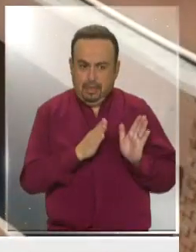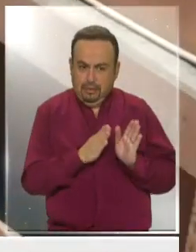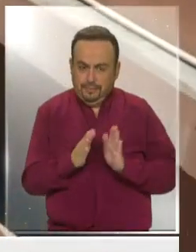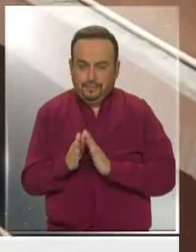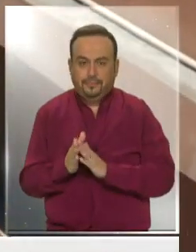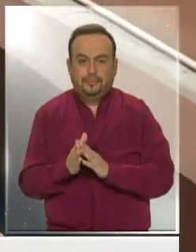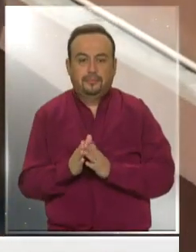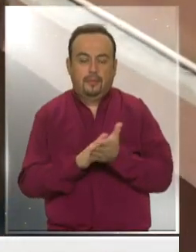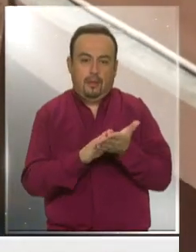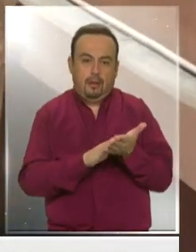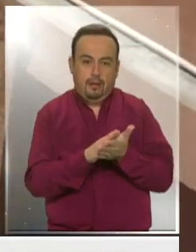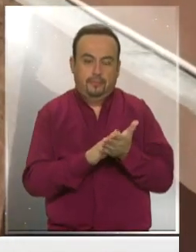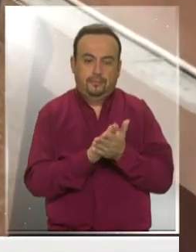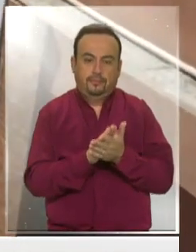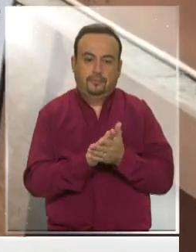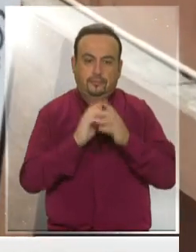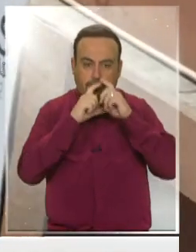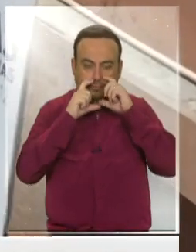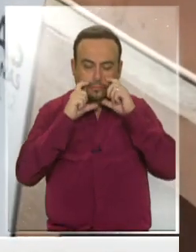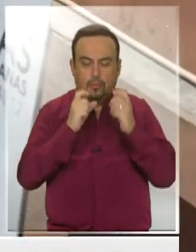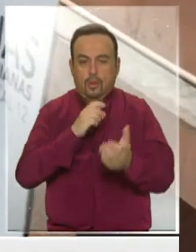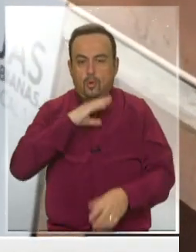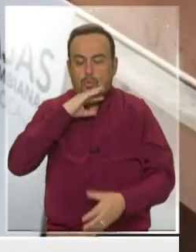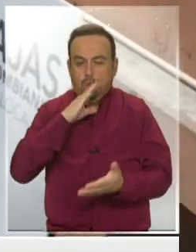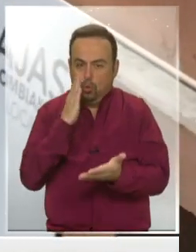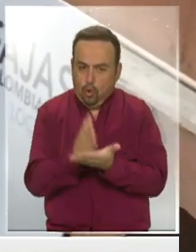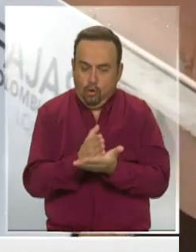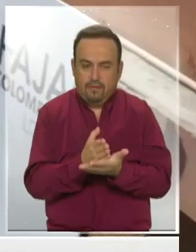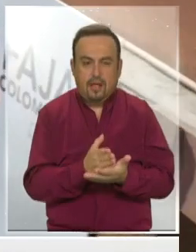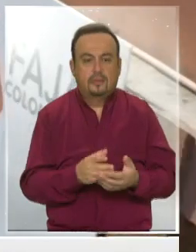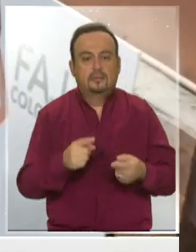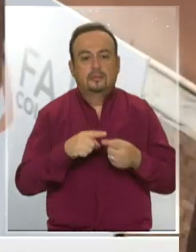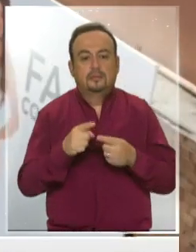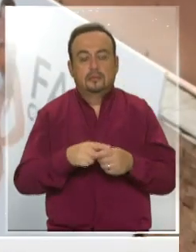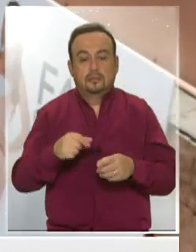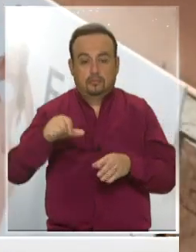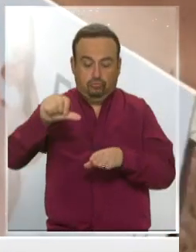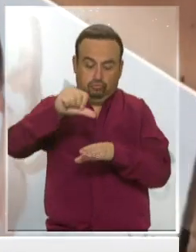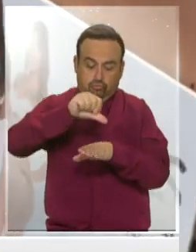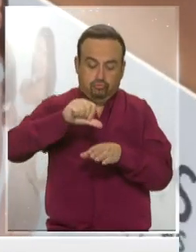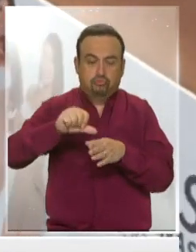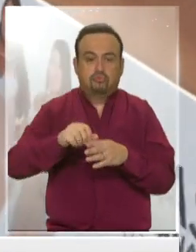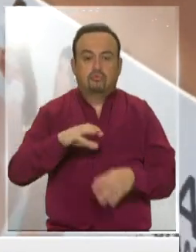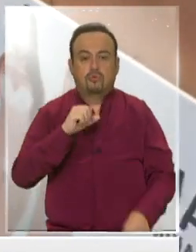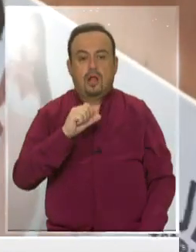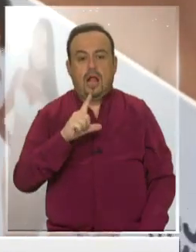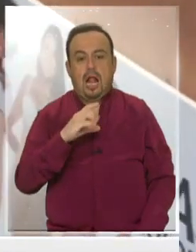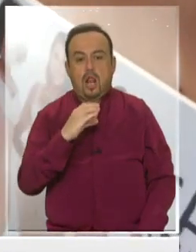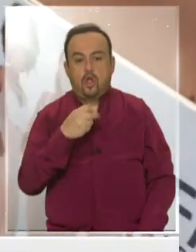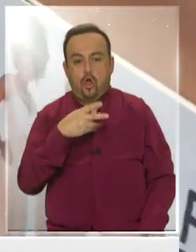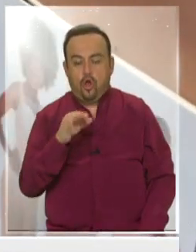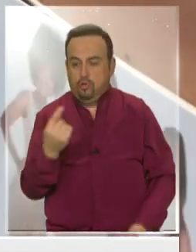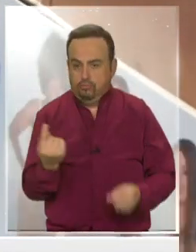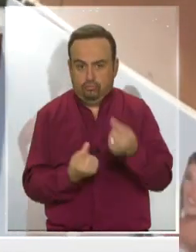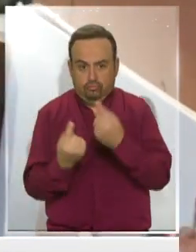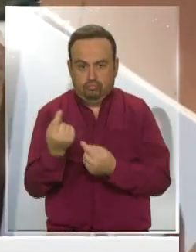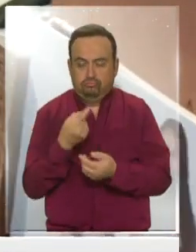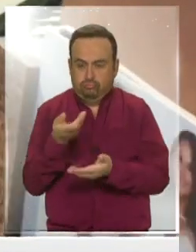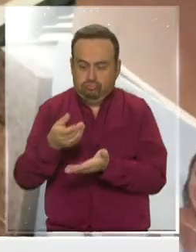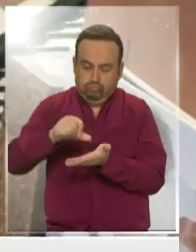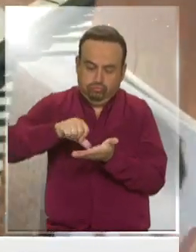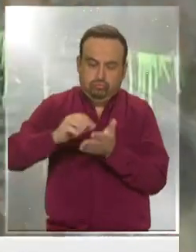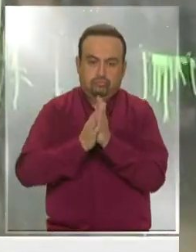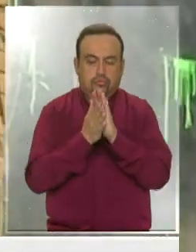necesarias como, por ejemplo, el uso obligatorio de la mascarilla, la entrega de alcohol gel para los clientes, además entonces